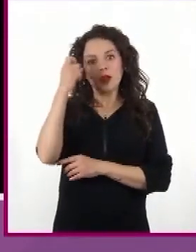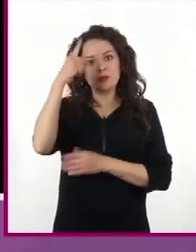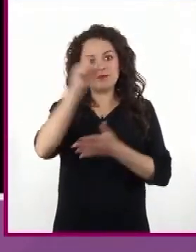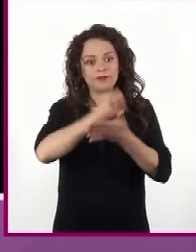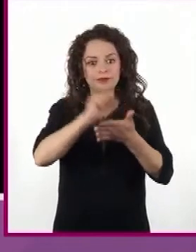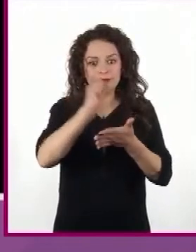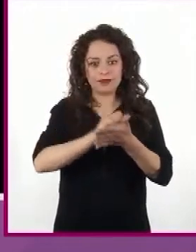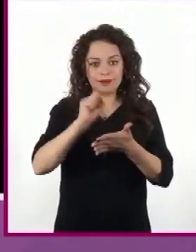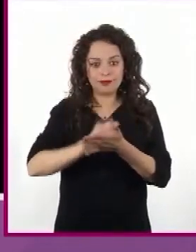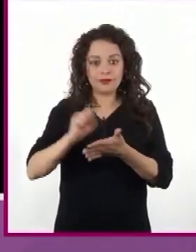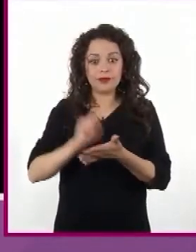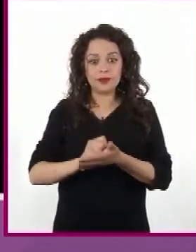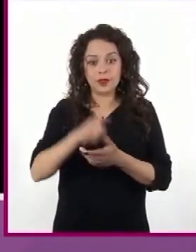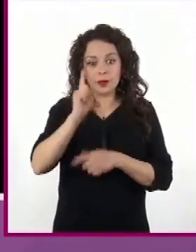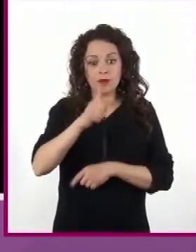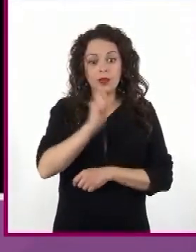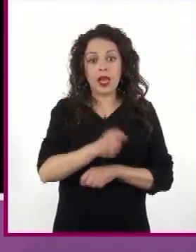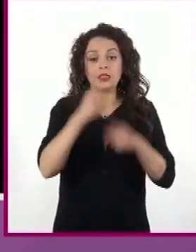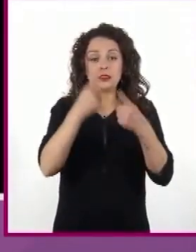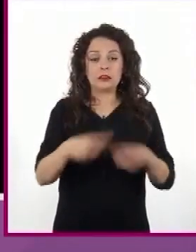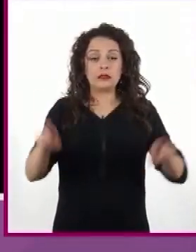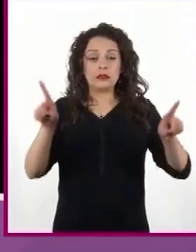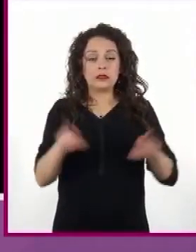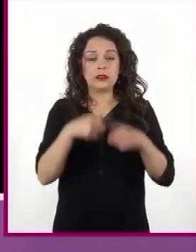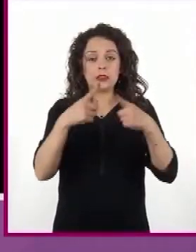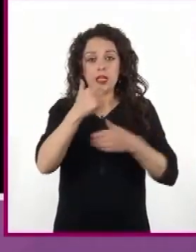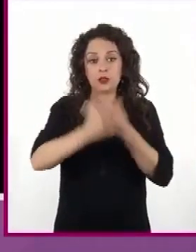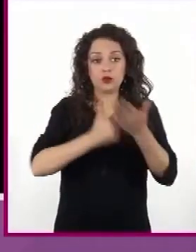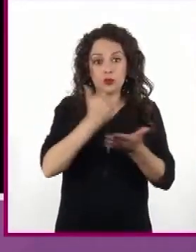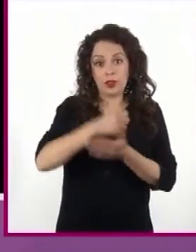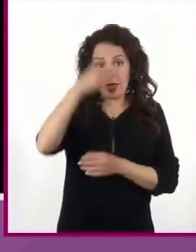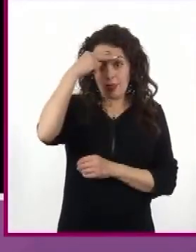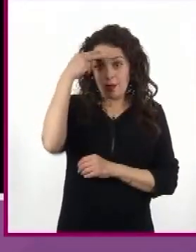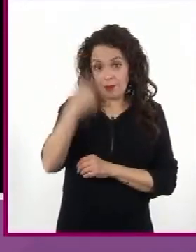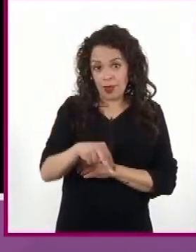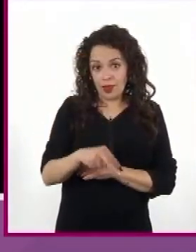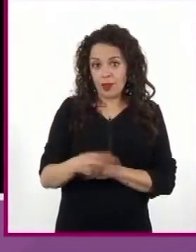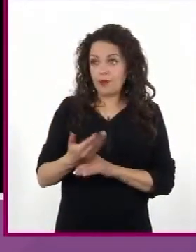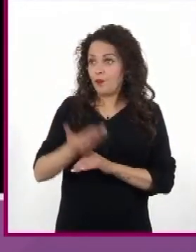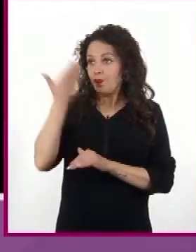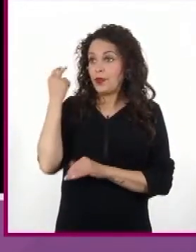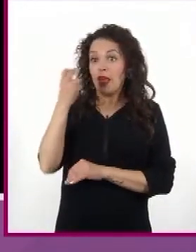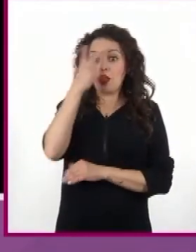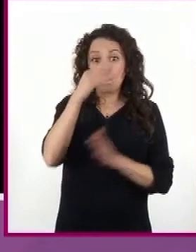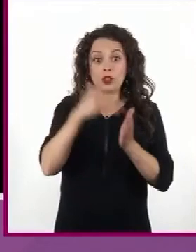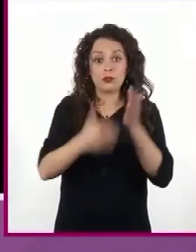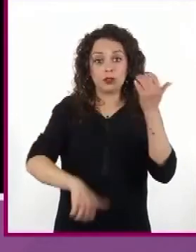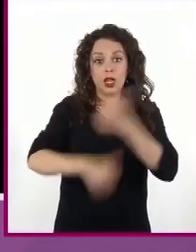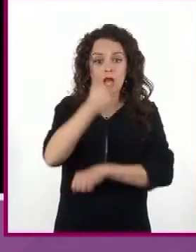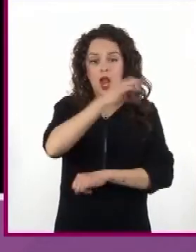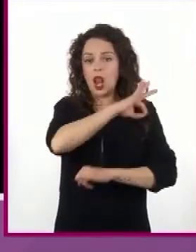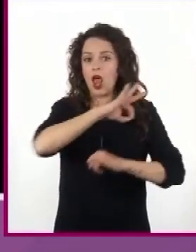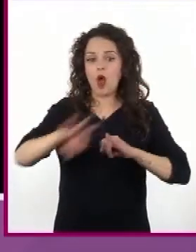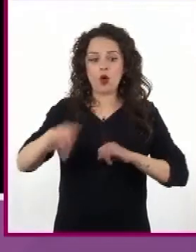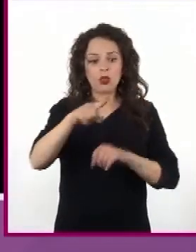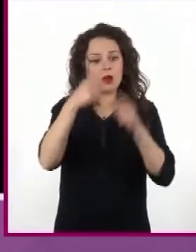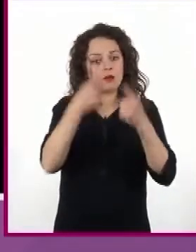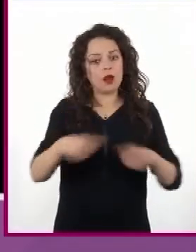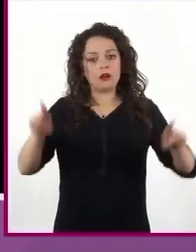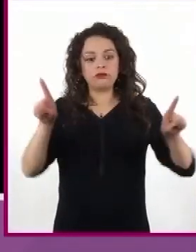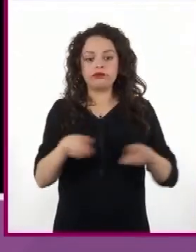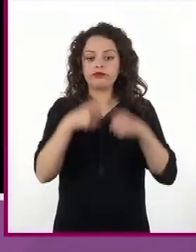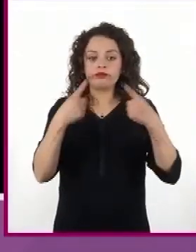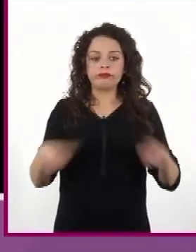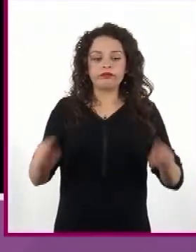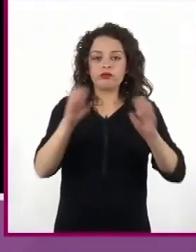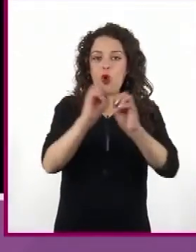dirigir a la Filarmónica de la Ciudad de México. Aquel 2011 fue la última vez que encabezó a una orquesta. Se